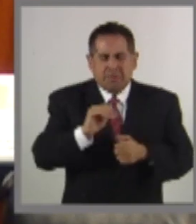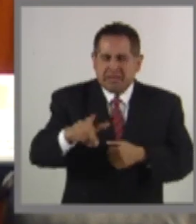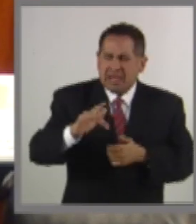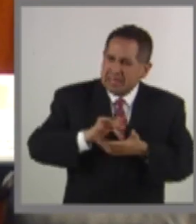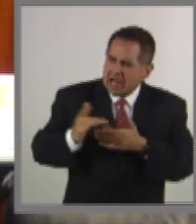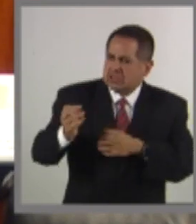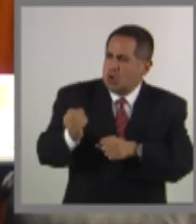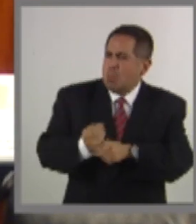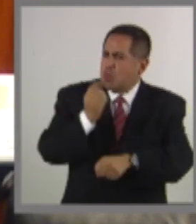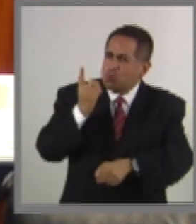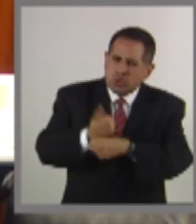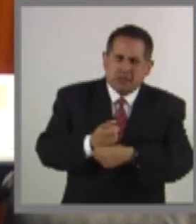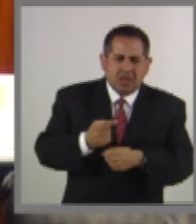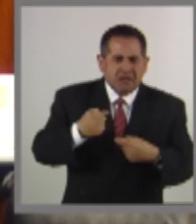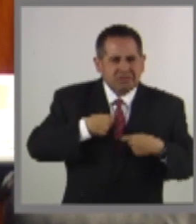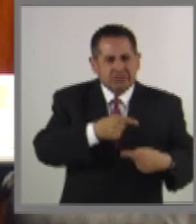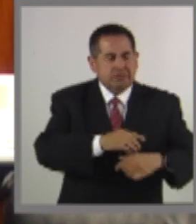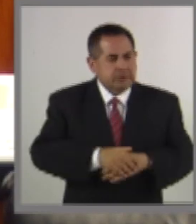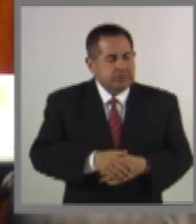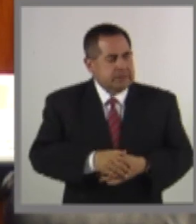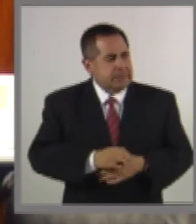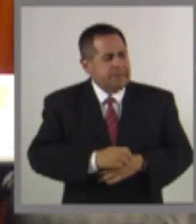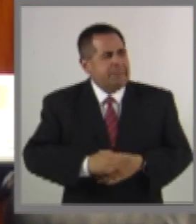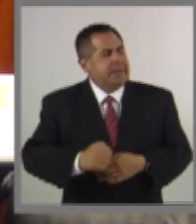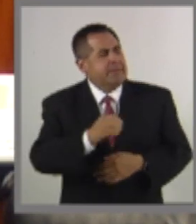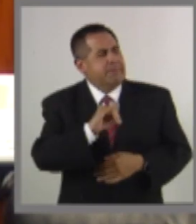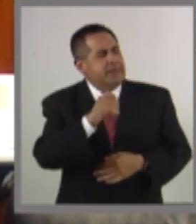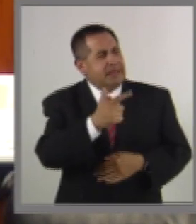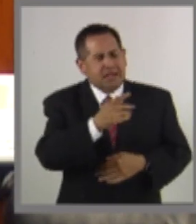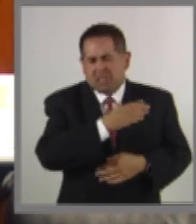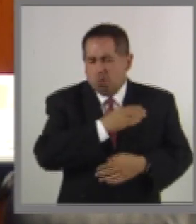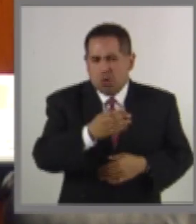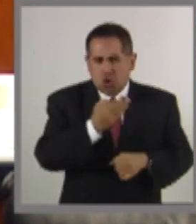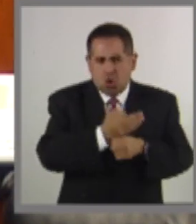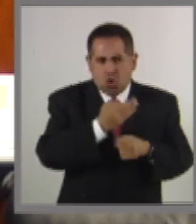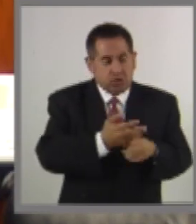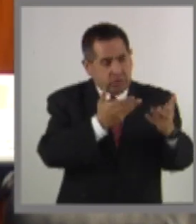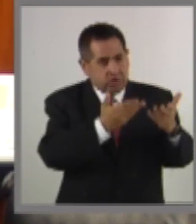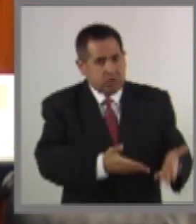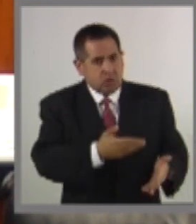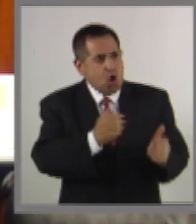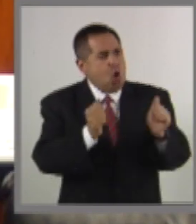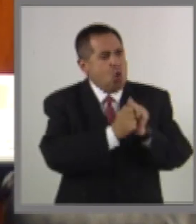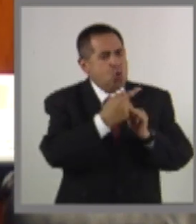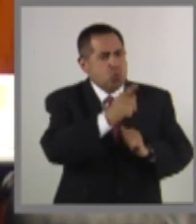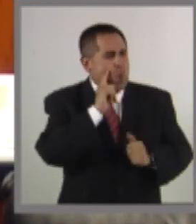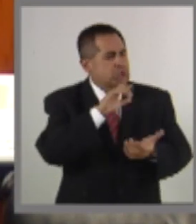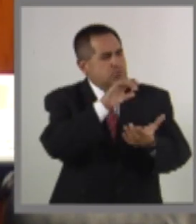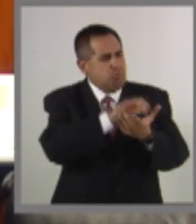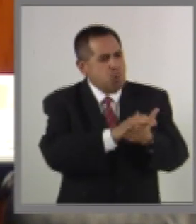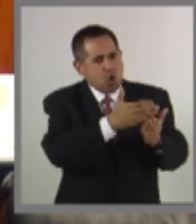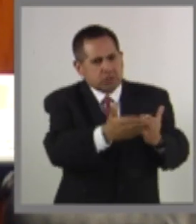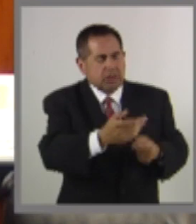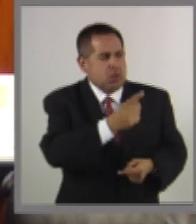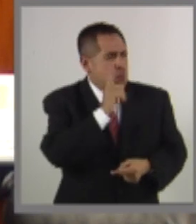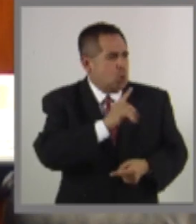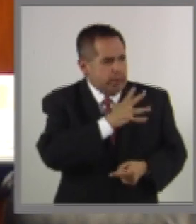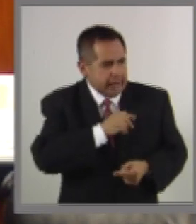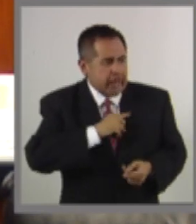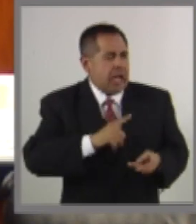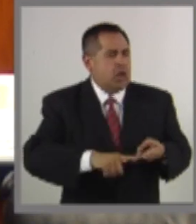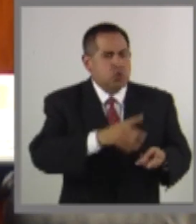la oportunidad. Y Miguel, qué bueno que hoy está aquí también tu señora esposa, tu hija, tu